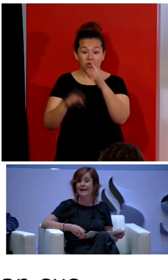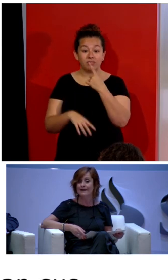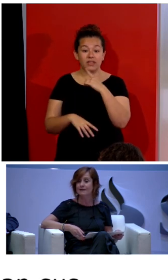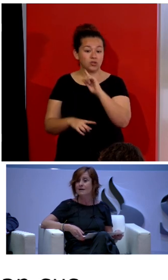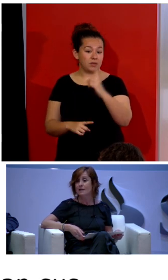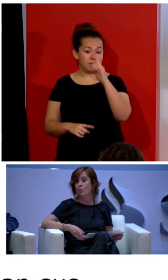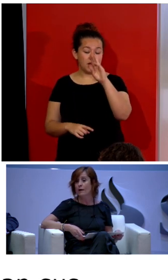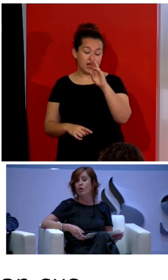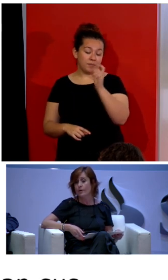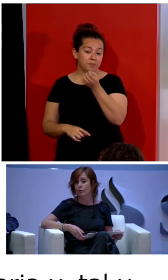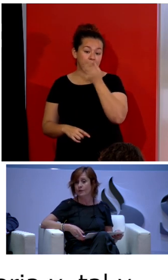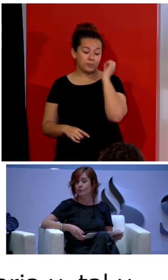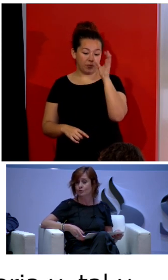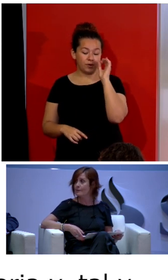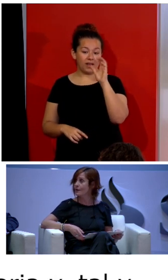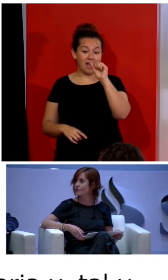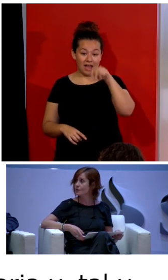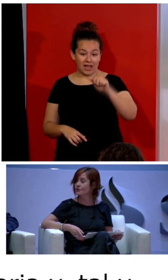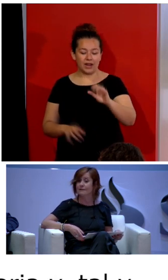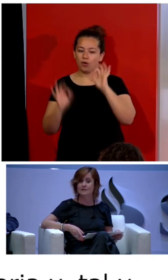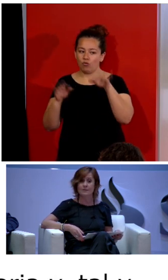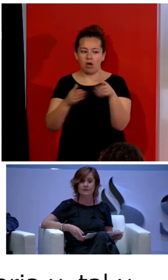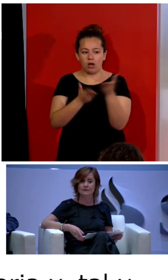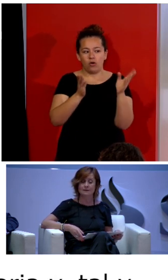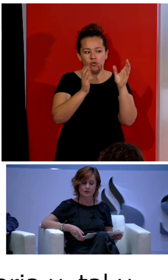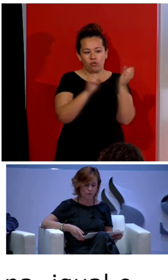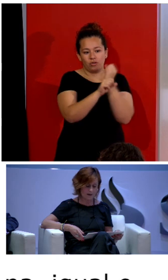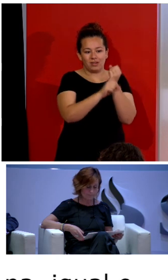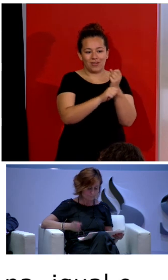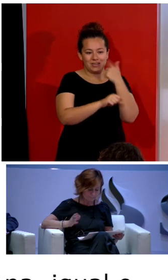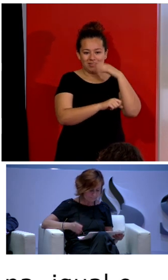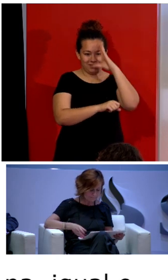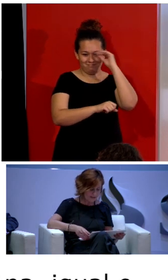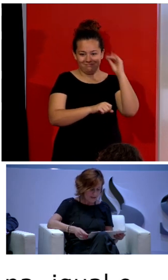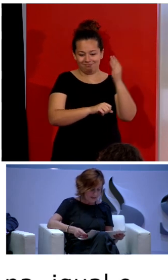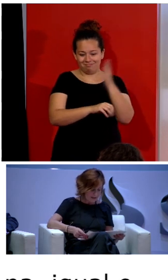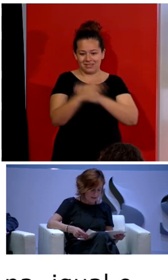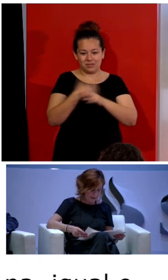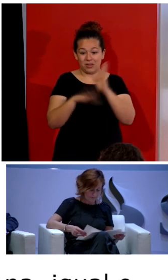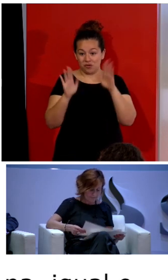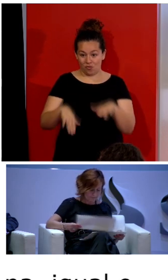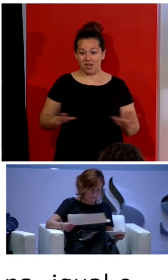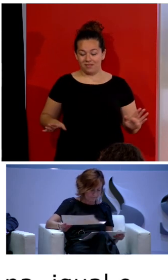ponente, Ana, igual o mejor que otros trabajadores que no tienen discapacidad intelectual.